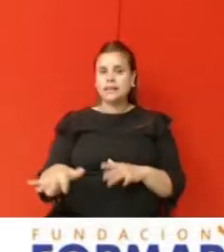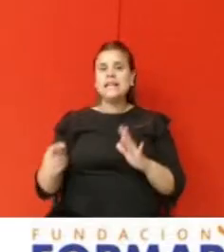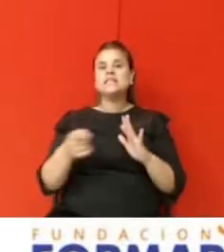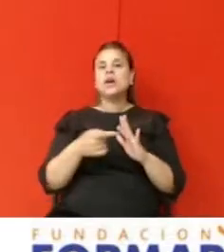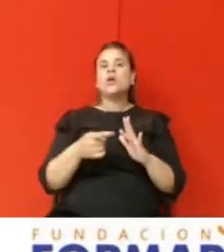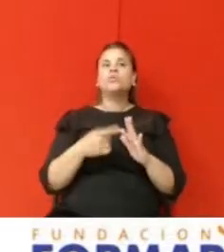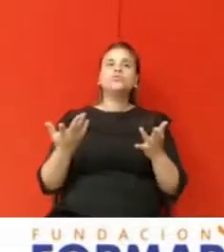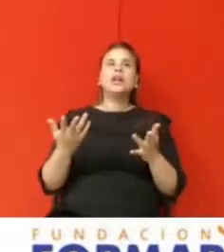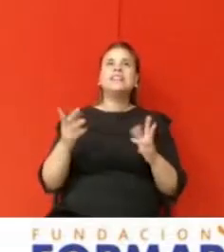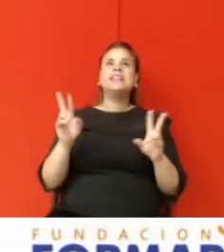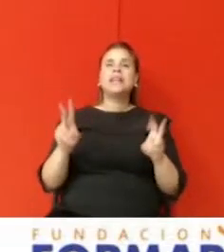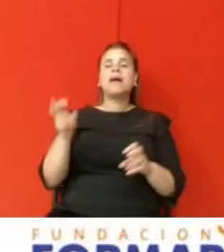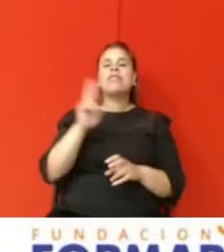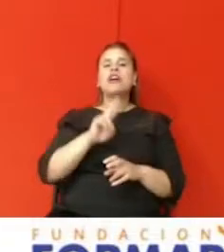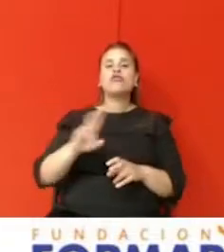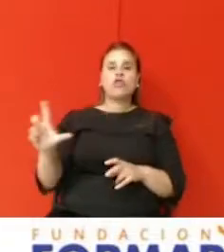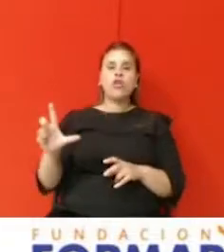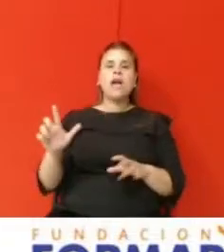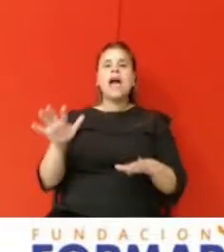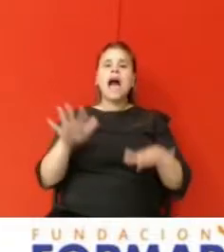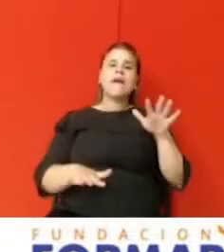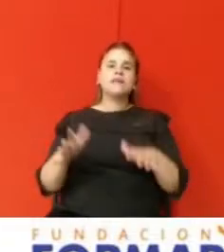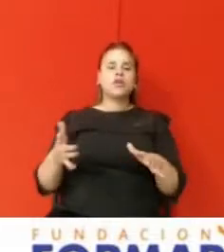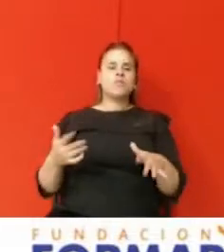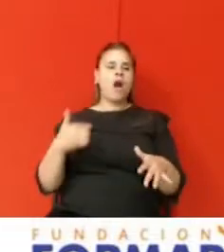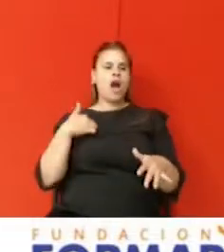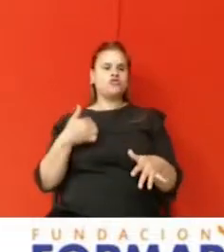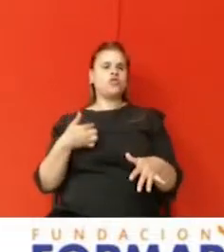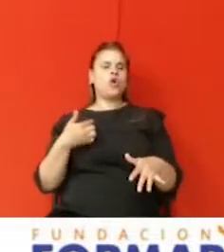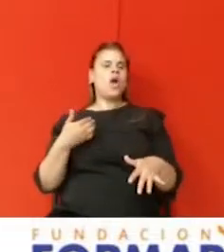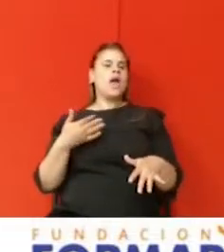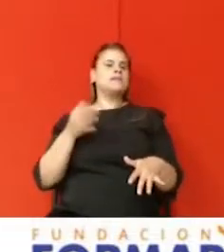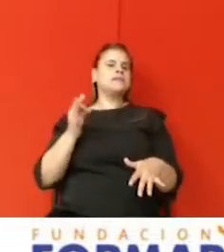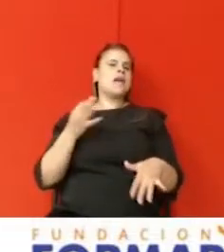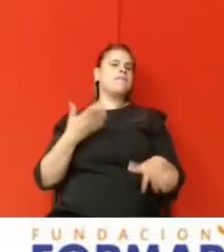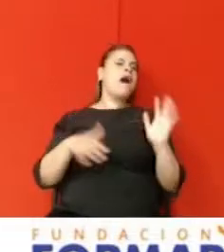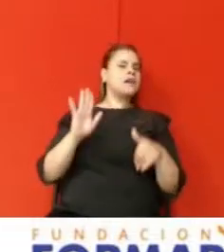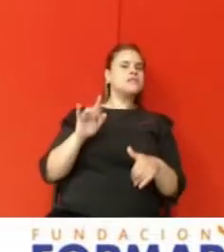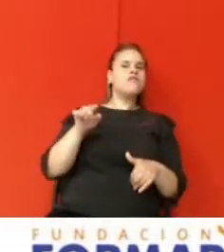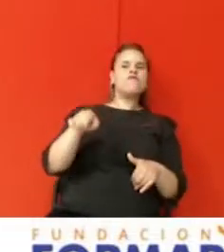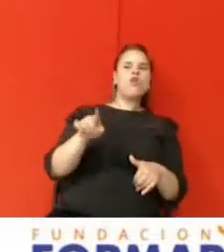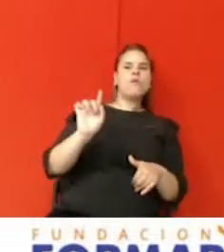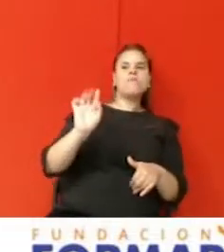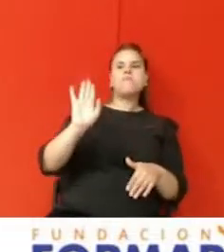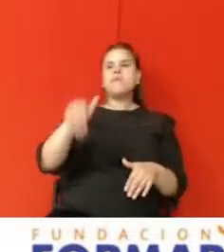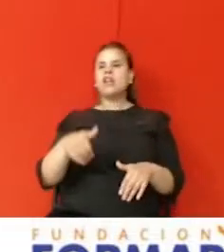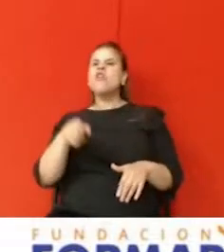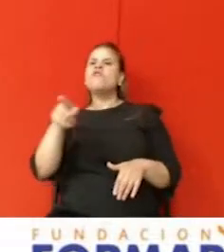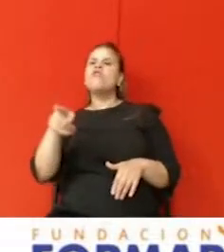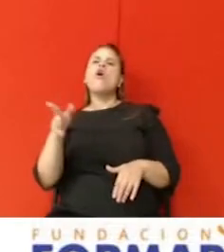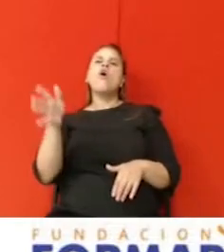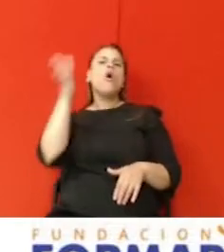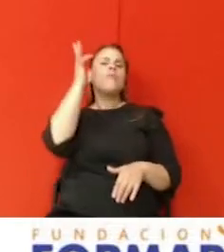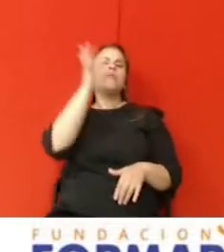roles. En estas reuniones se juegan mucho los egos. ¿Quién sabe más? ¿Por qué vos opinás de mi área si vos